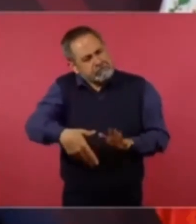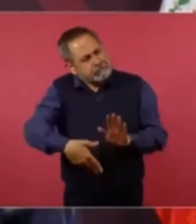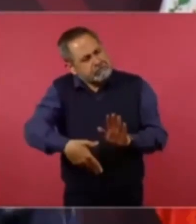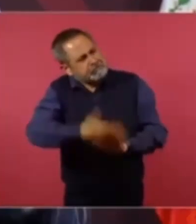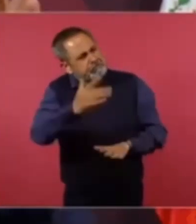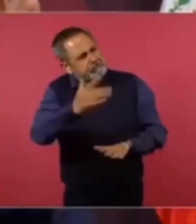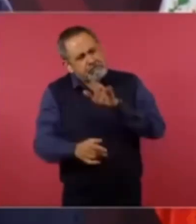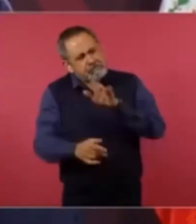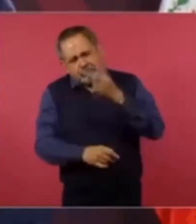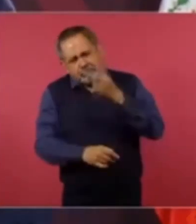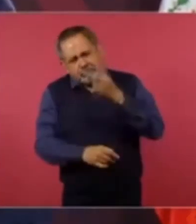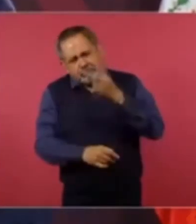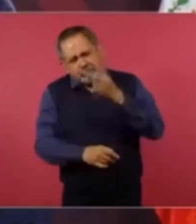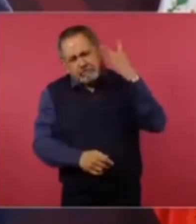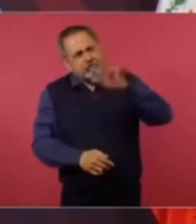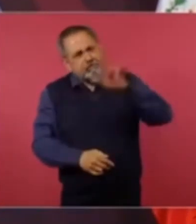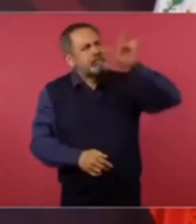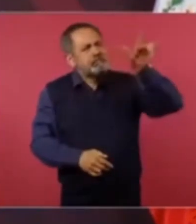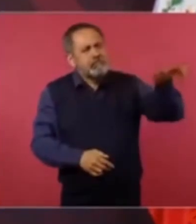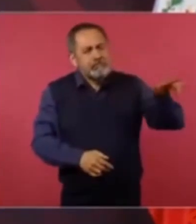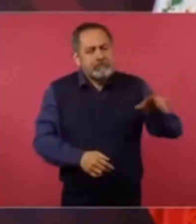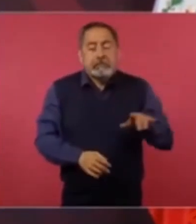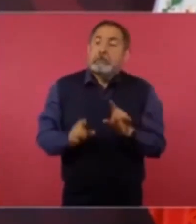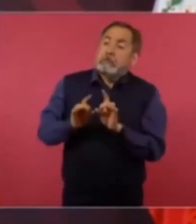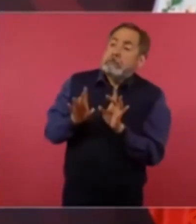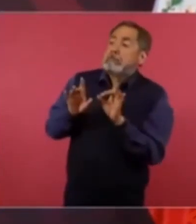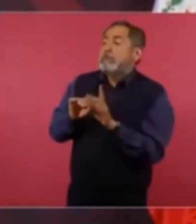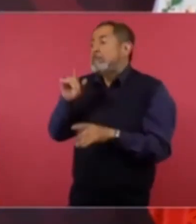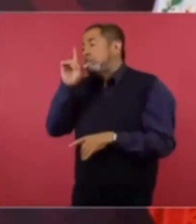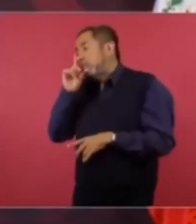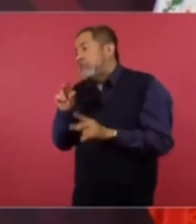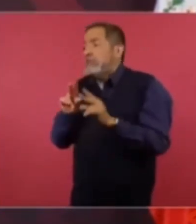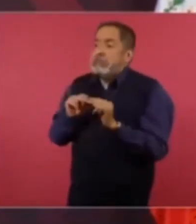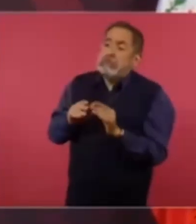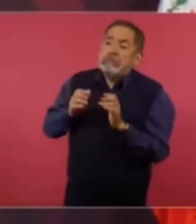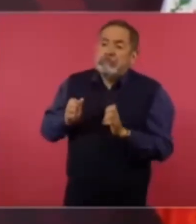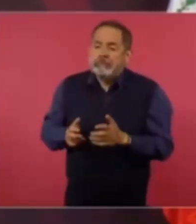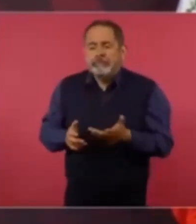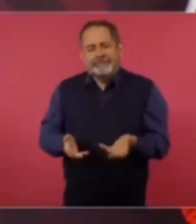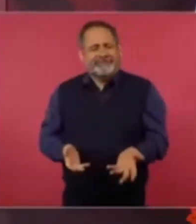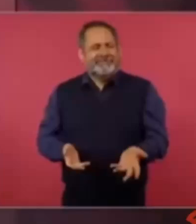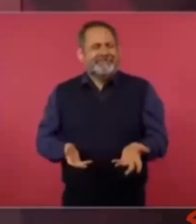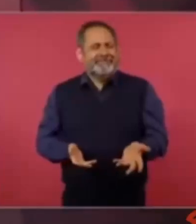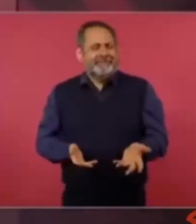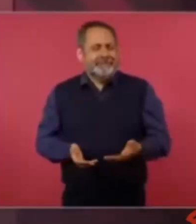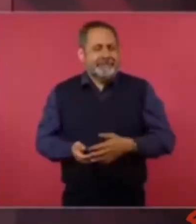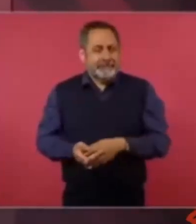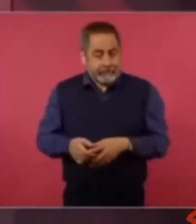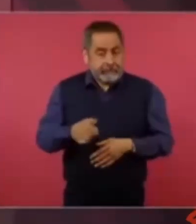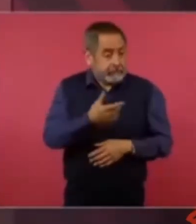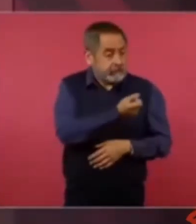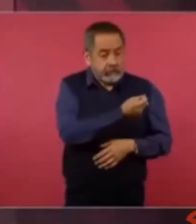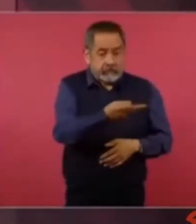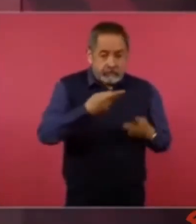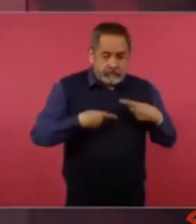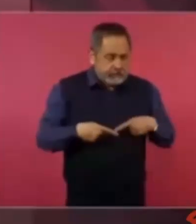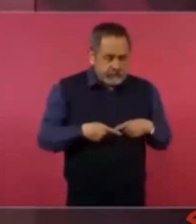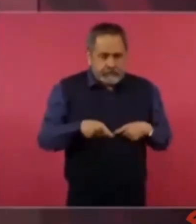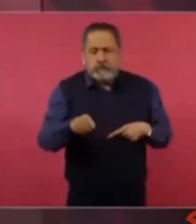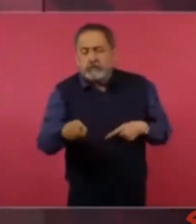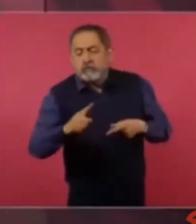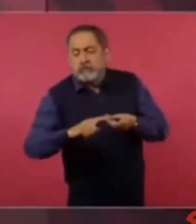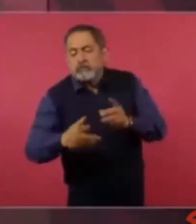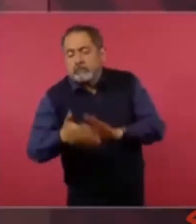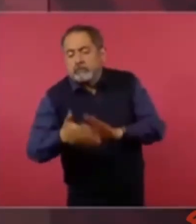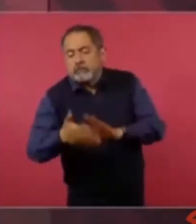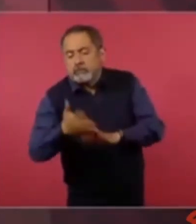Había gente encargada de hacer las invitaciones, los paquetes de turismo